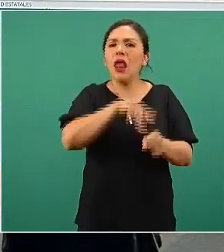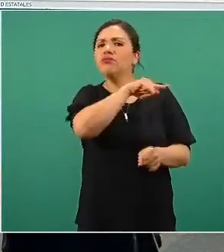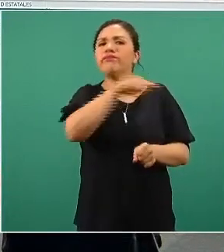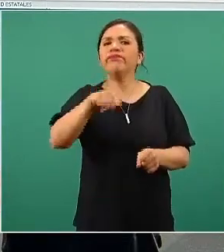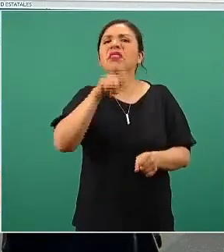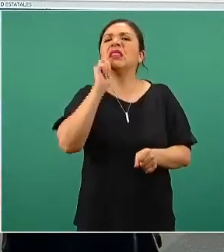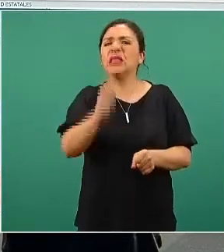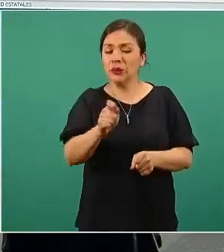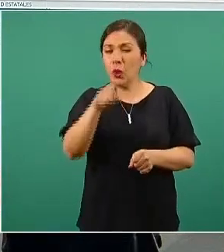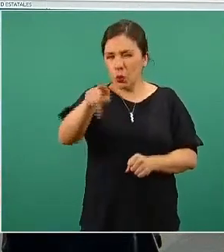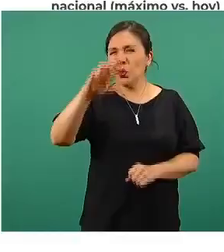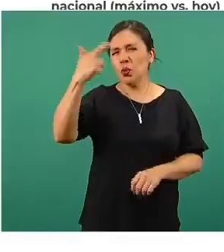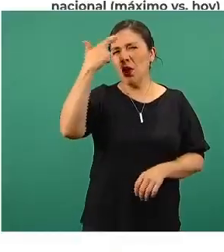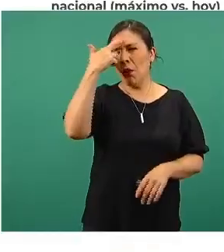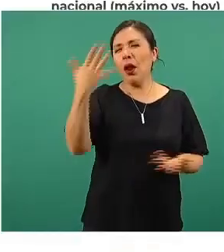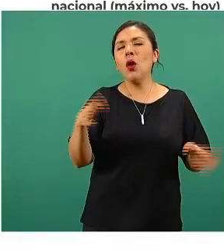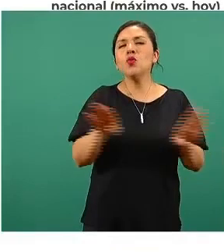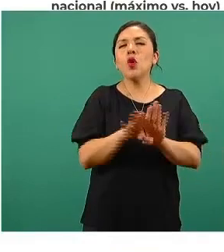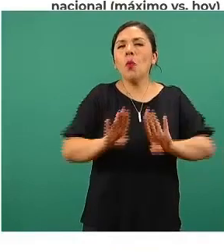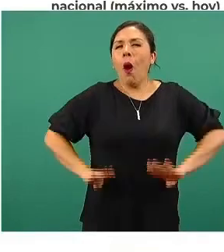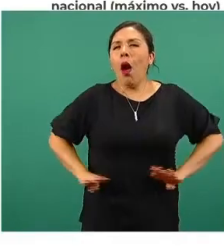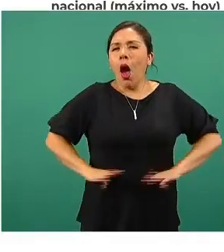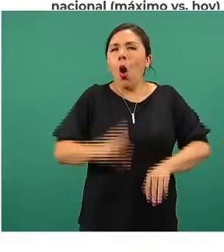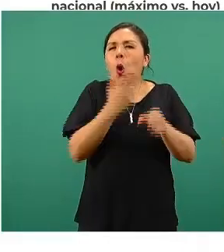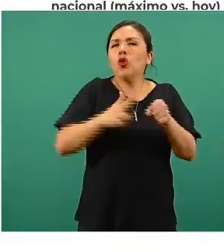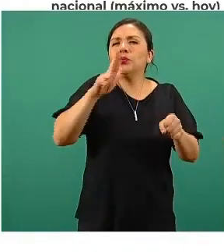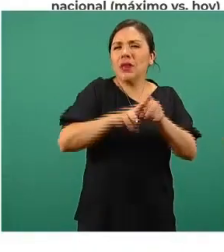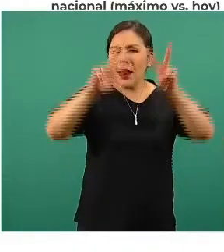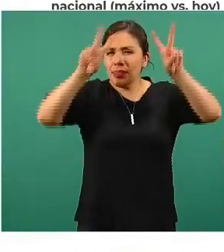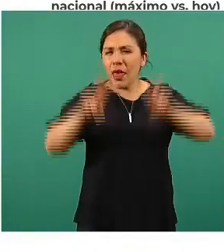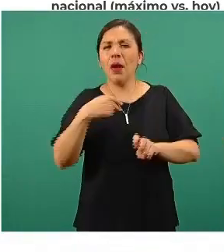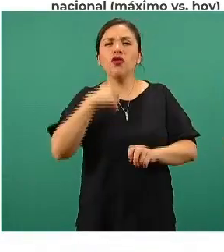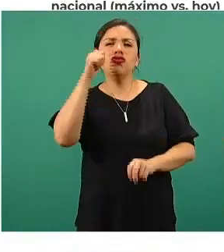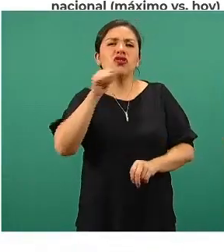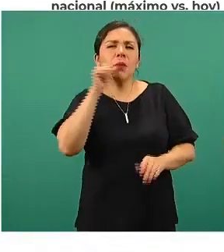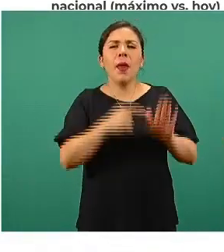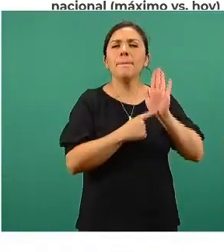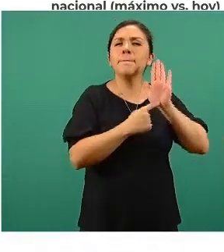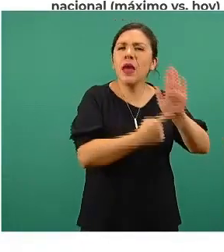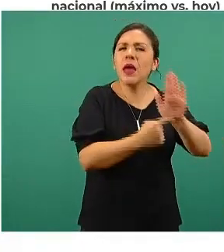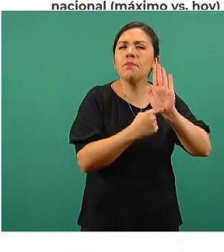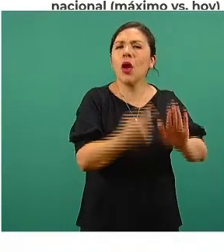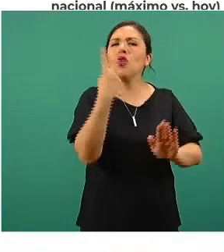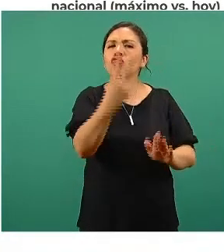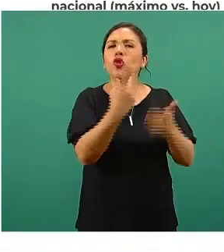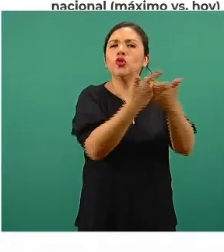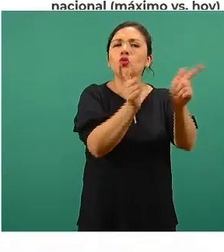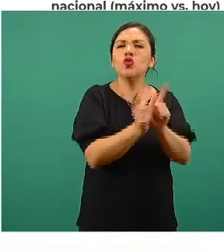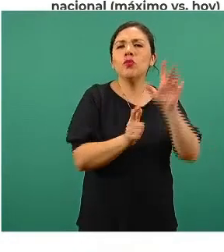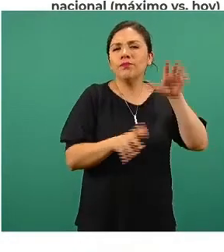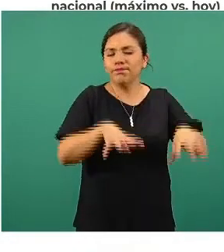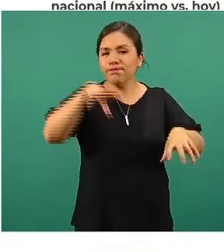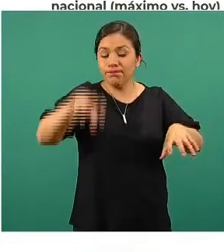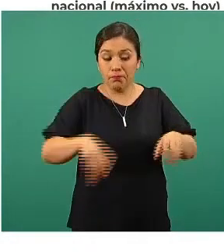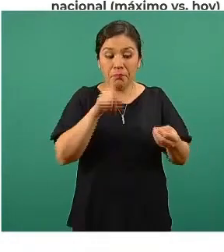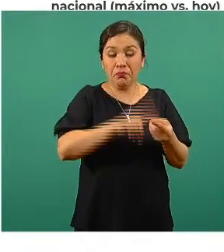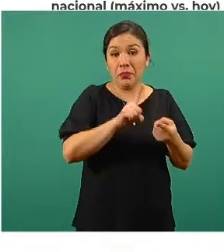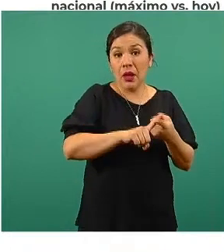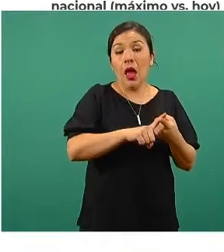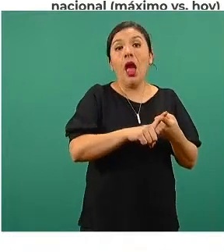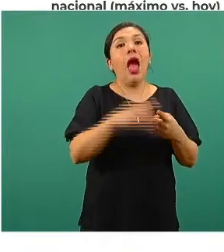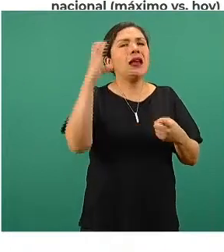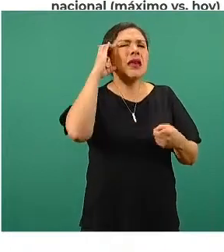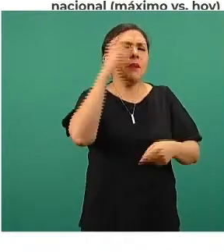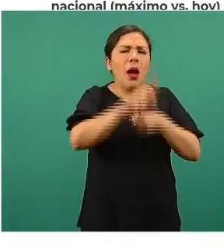Ustedes recordarán que el componente de hospitalización nosotros lo presentamos en dos grupos, la hospitalización de